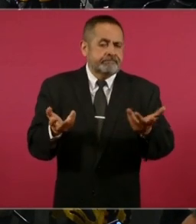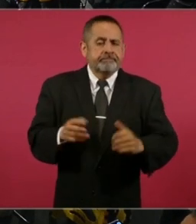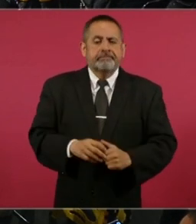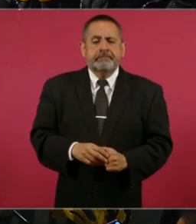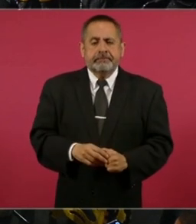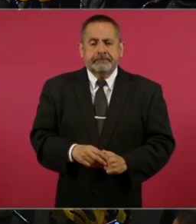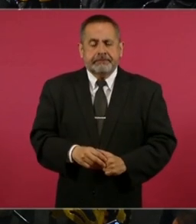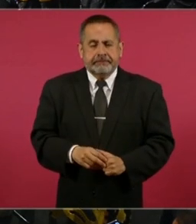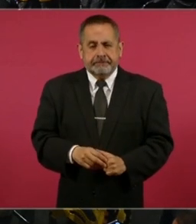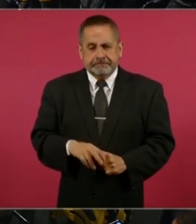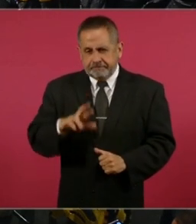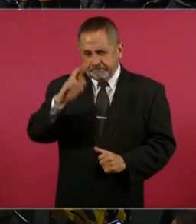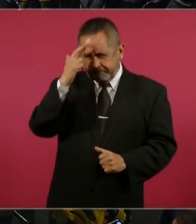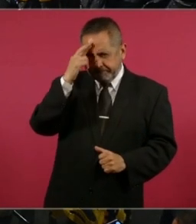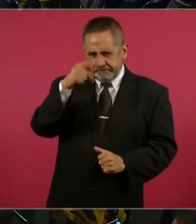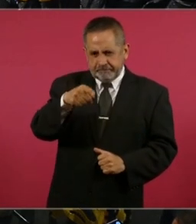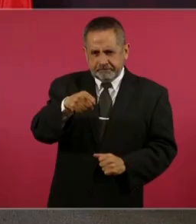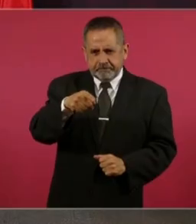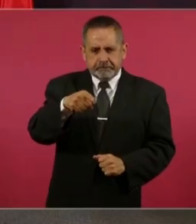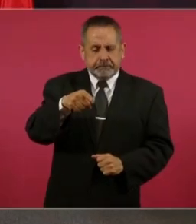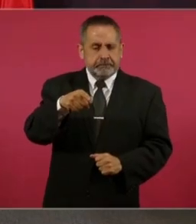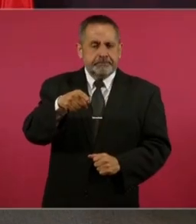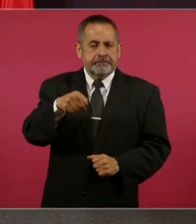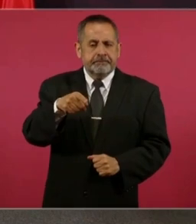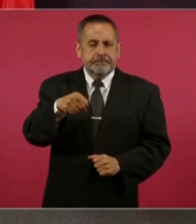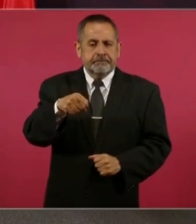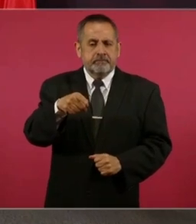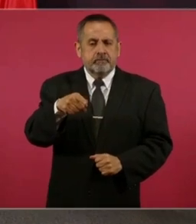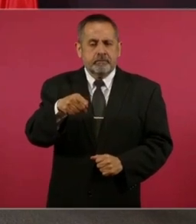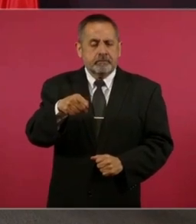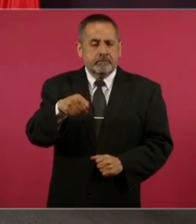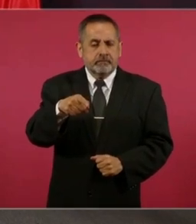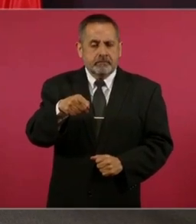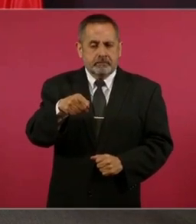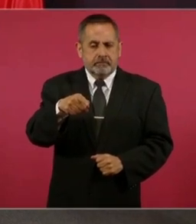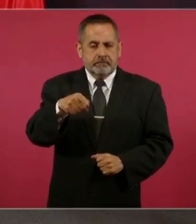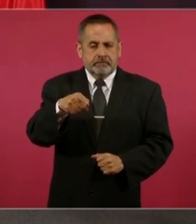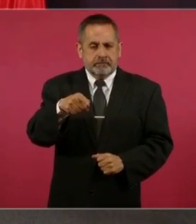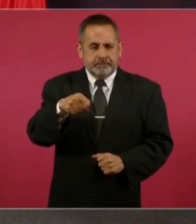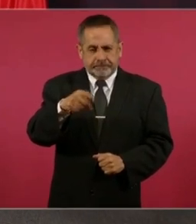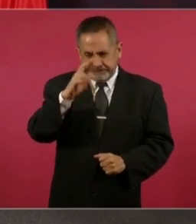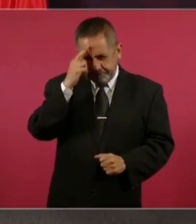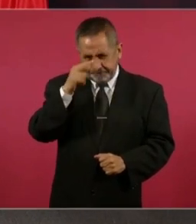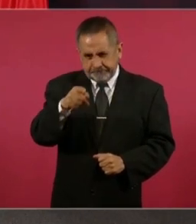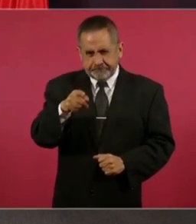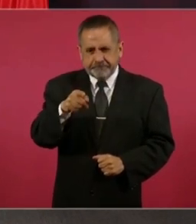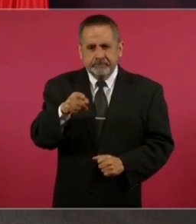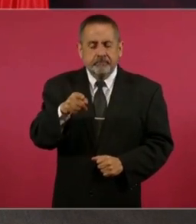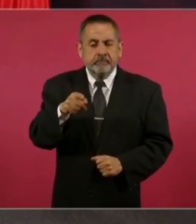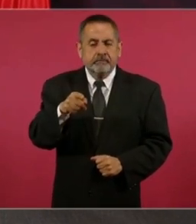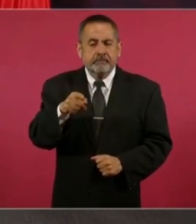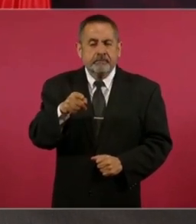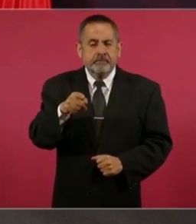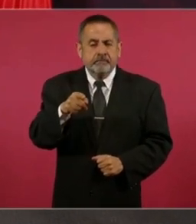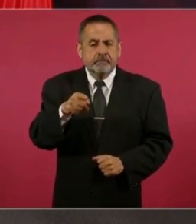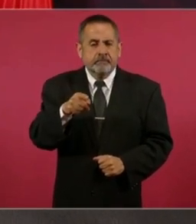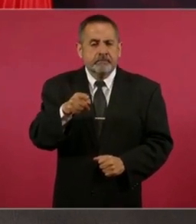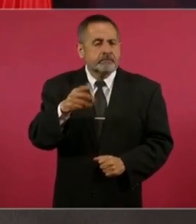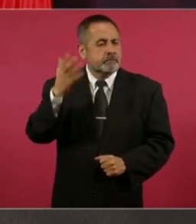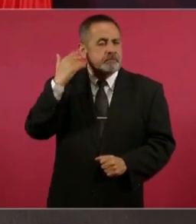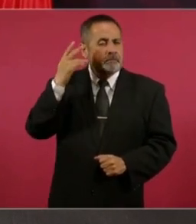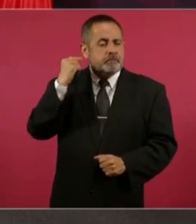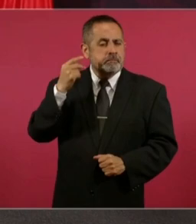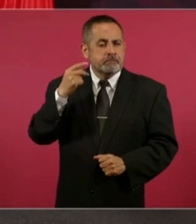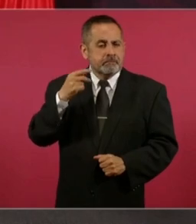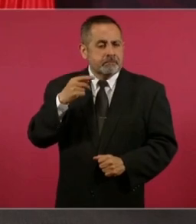eh se acuerdan que secuestraron a